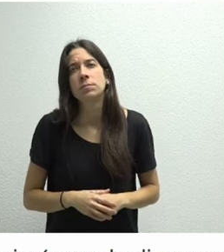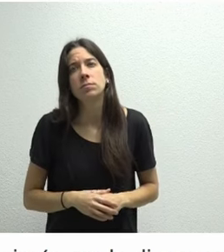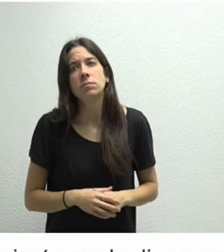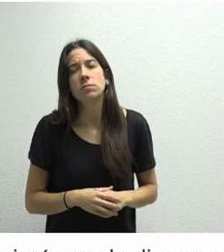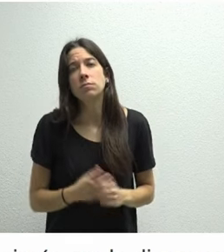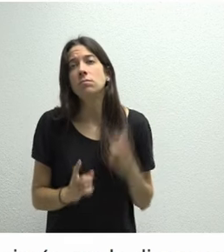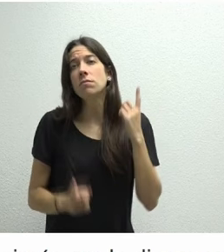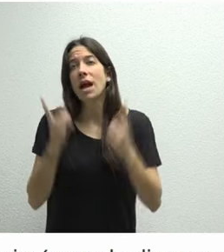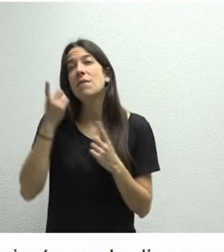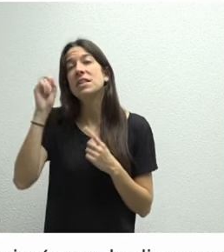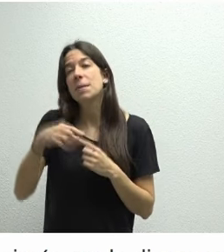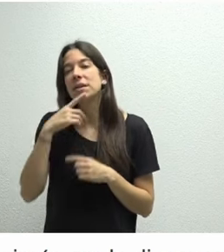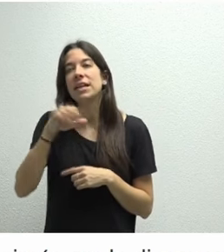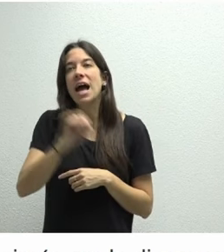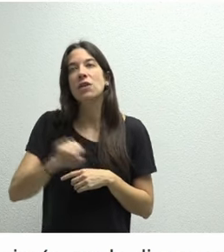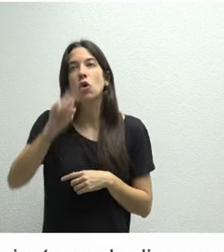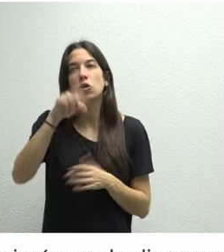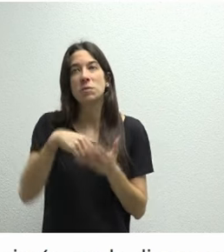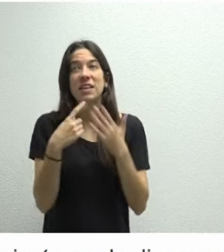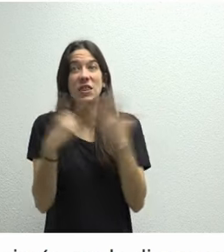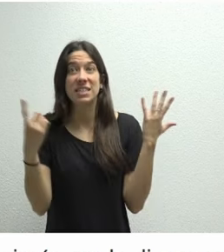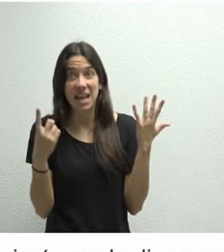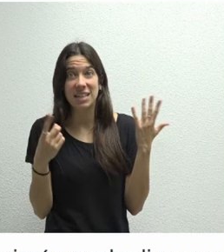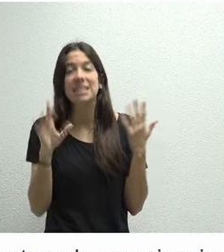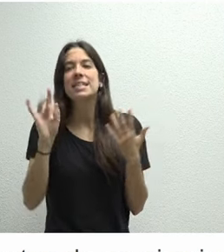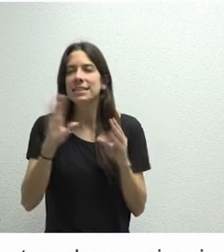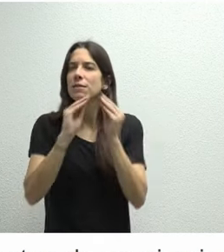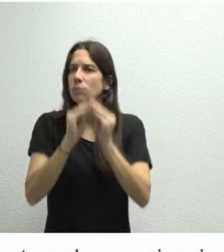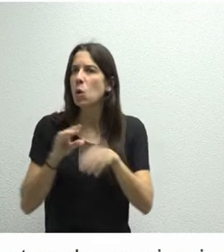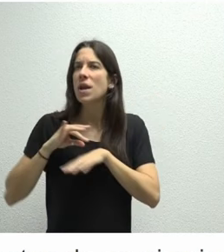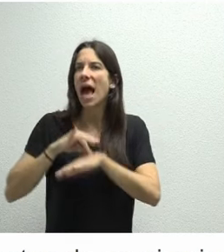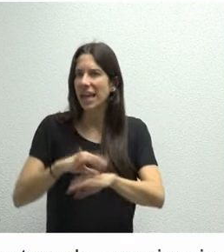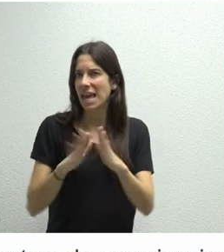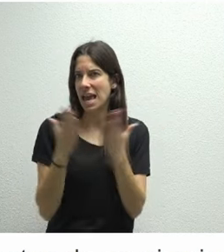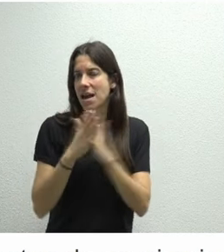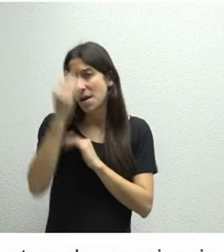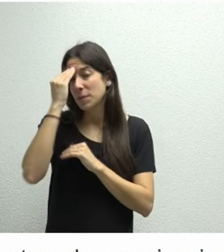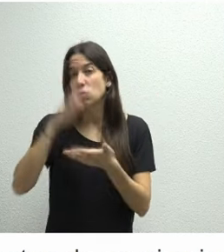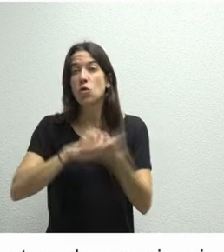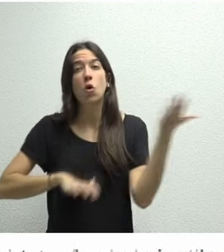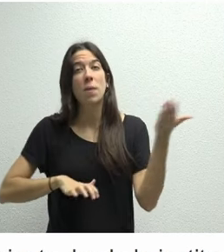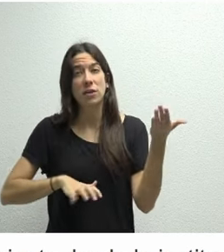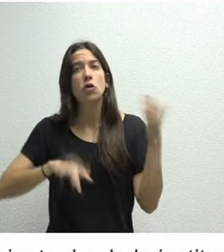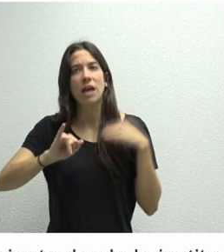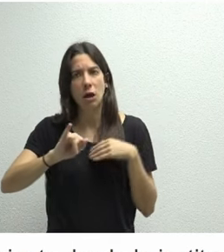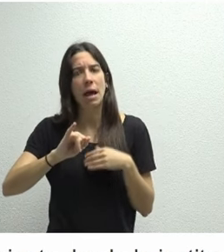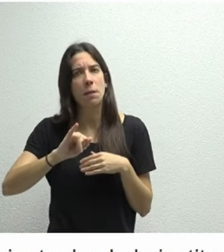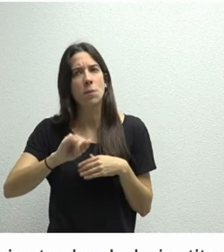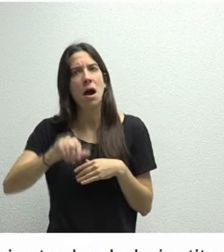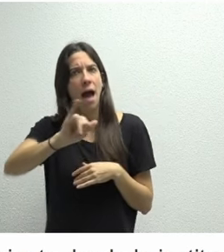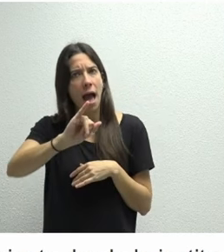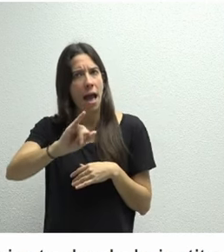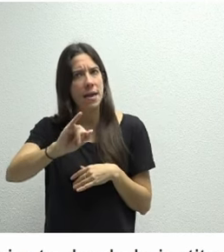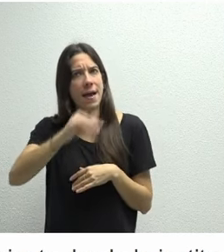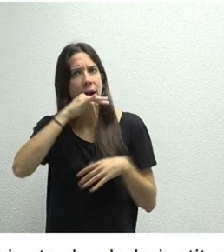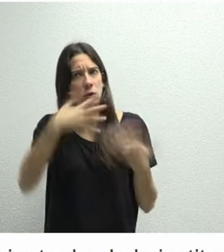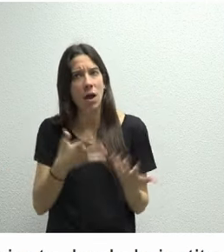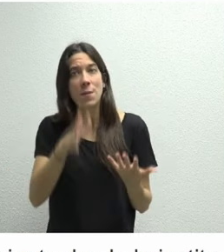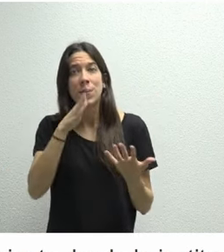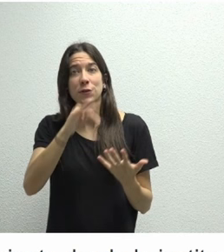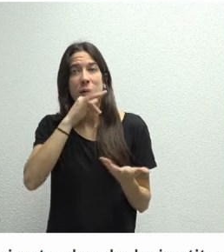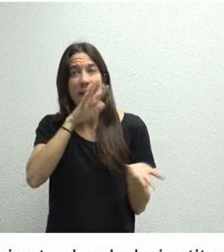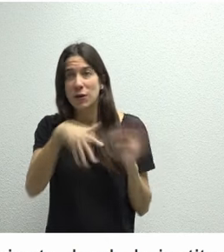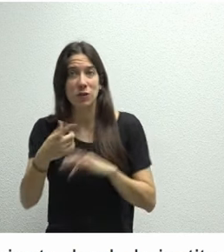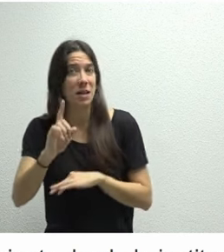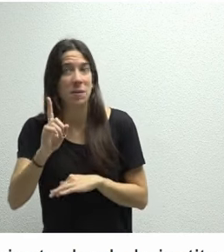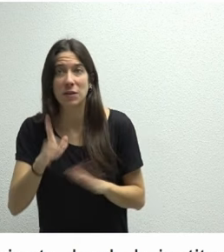entramos en 2016 si se hizo una guía Yo creo que es un documento que está plenamente vigente porque entre otras cosas no se ha implementado